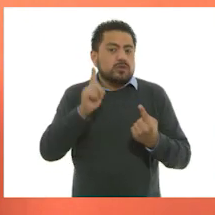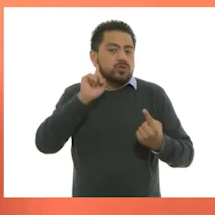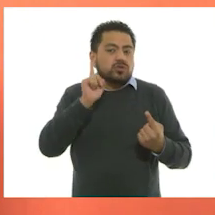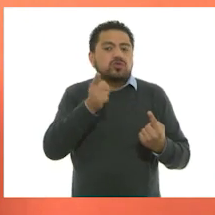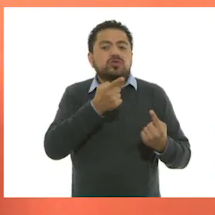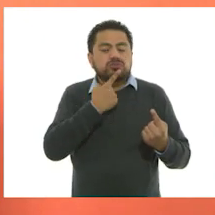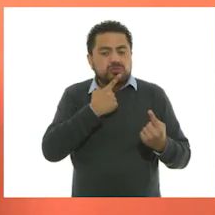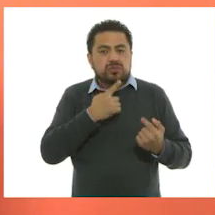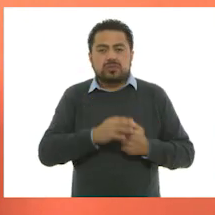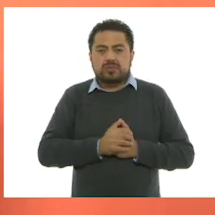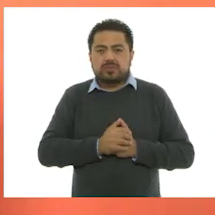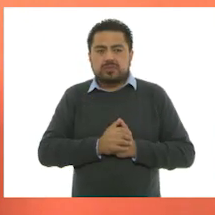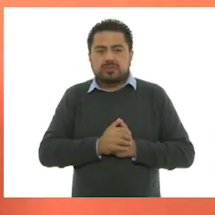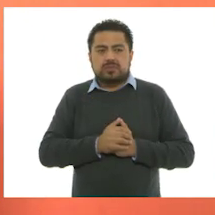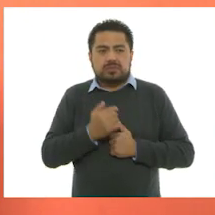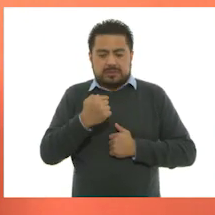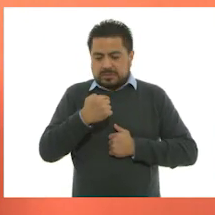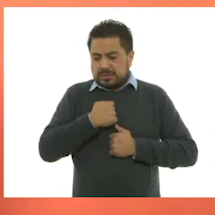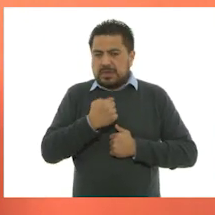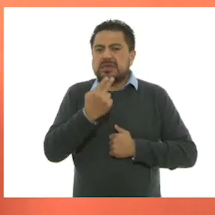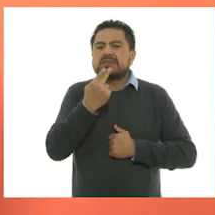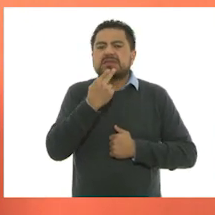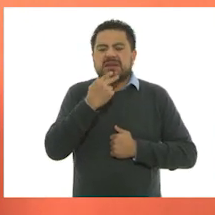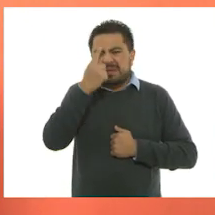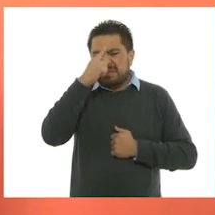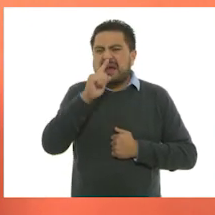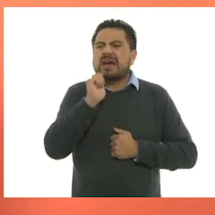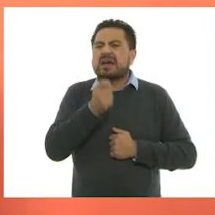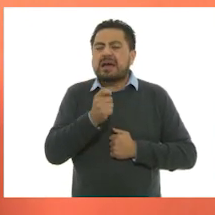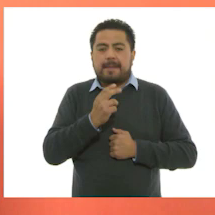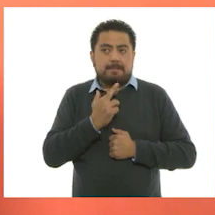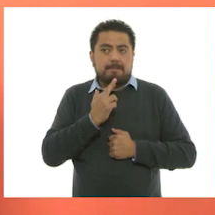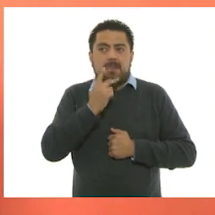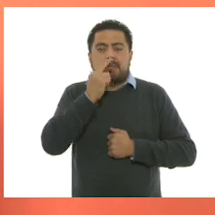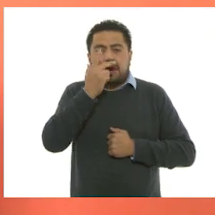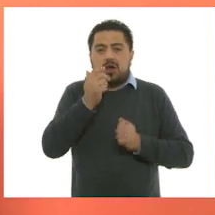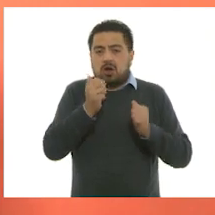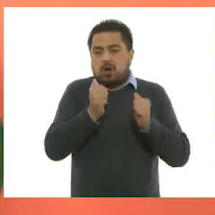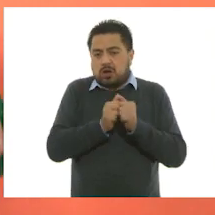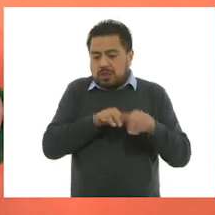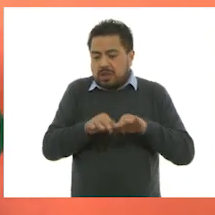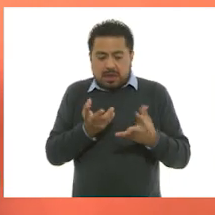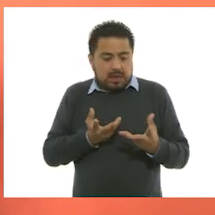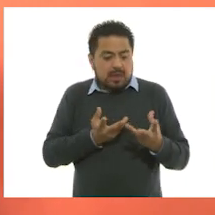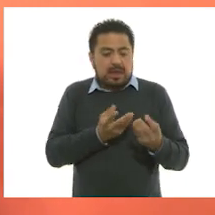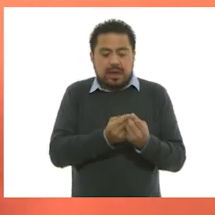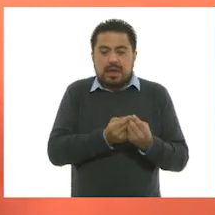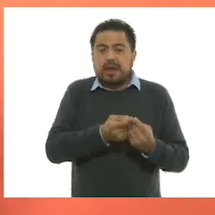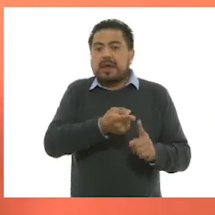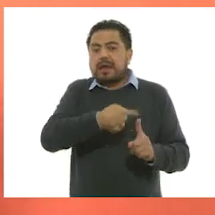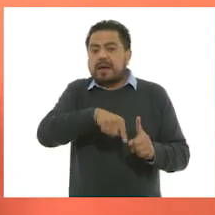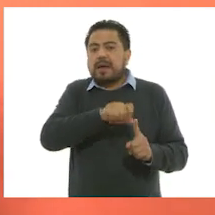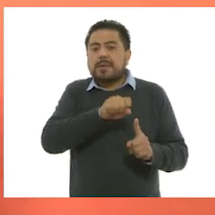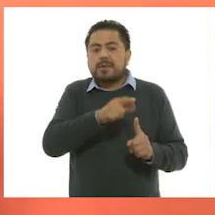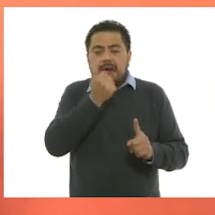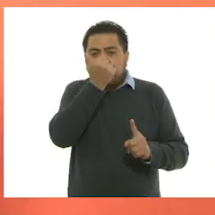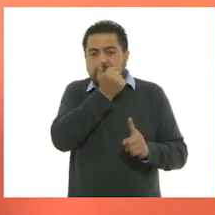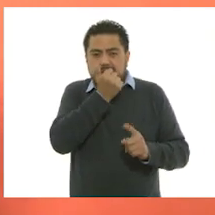sordos me sirvieron para mejorar mi trabajo con ellos mismos y con alumnos que tuve